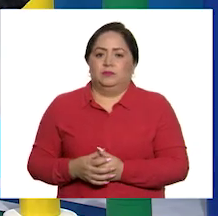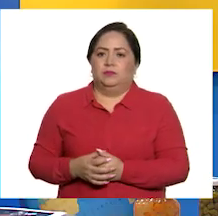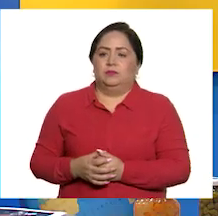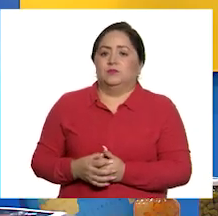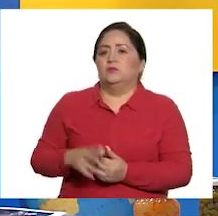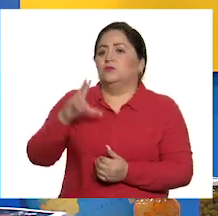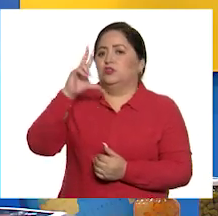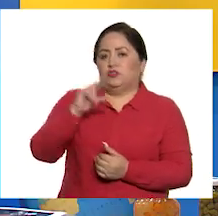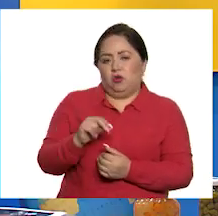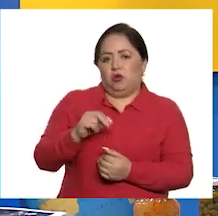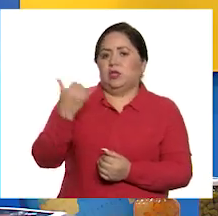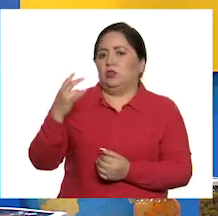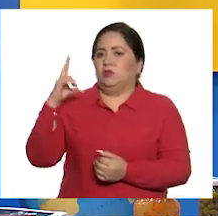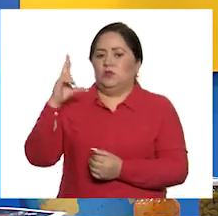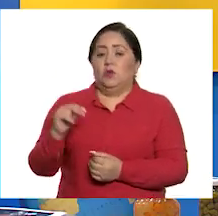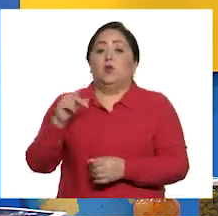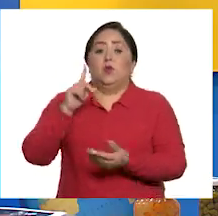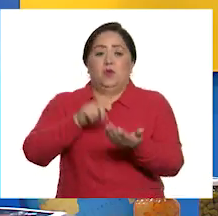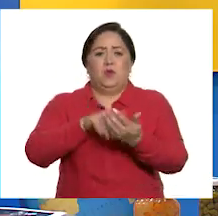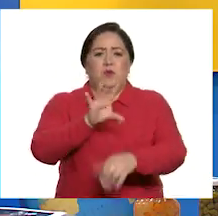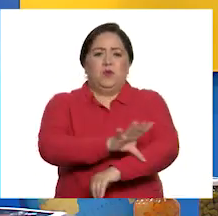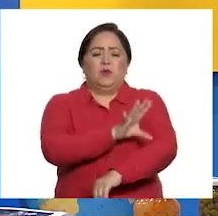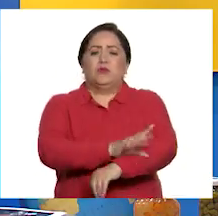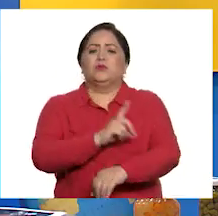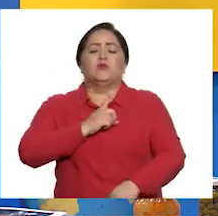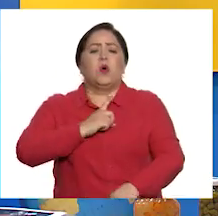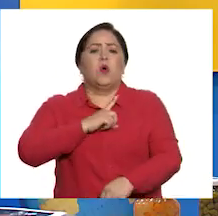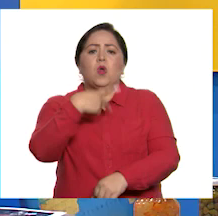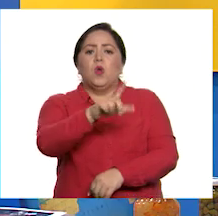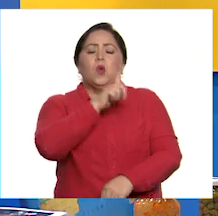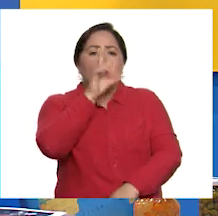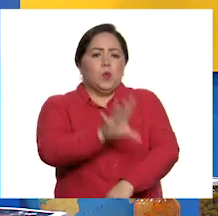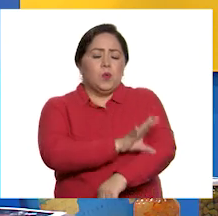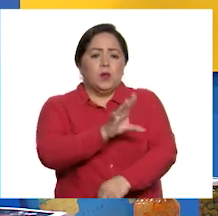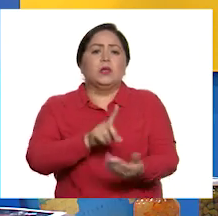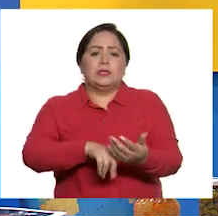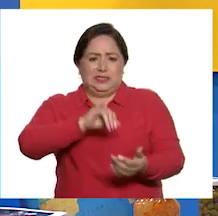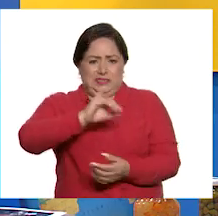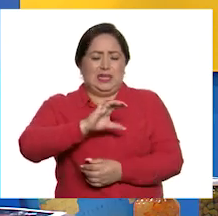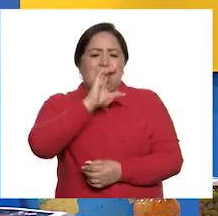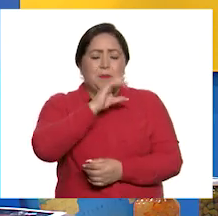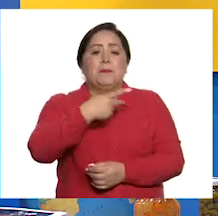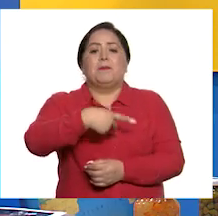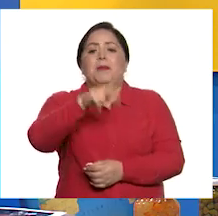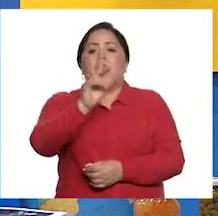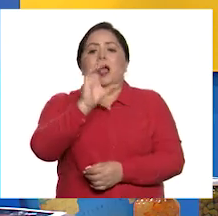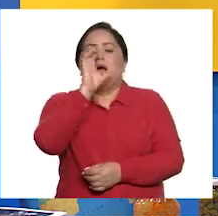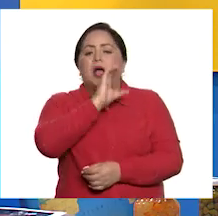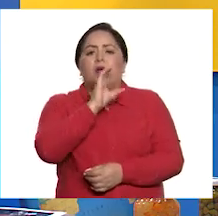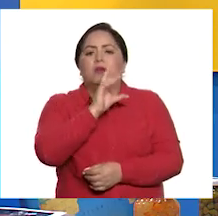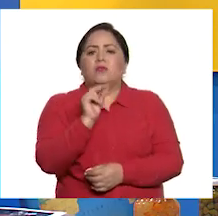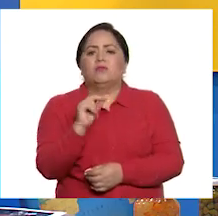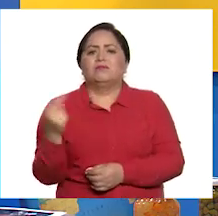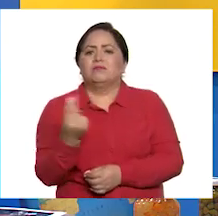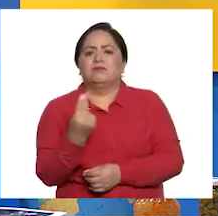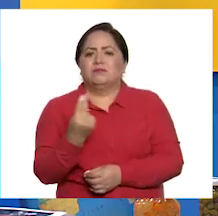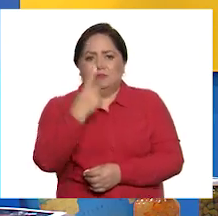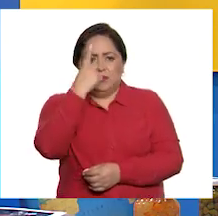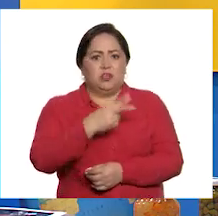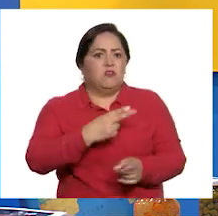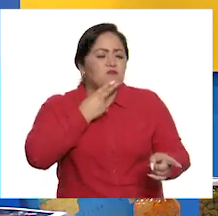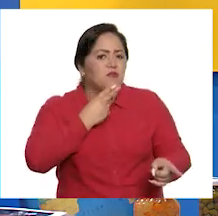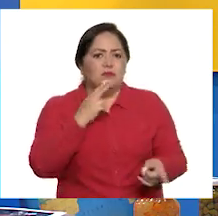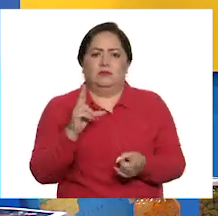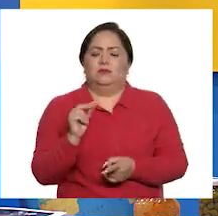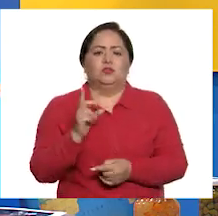Pues no y no. El módem funciona con energía eléctrica y sí se calienta, pero pues el calor no es necesario para su